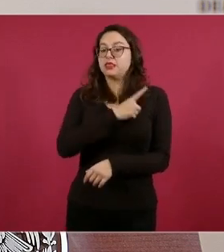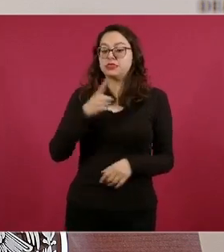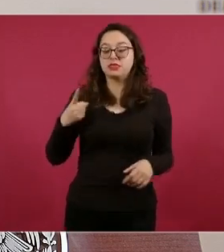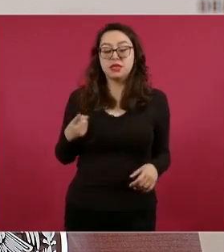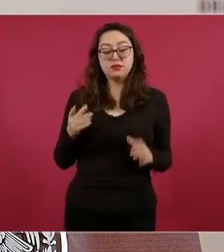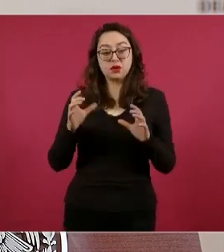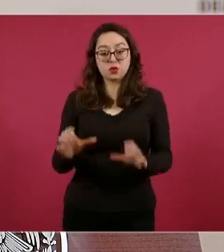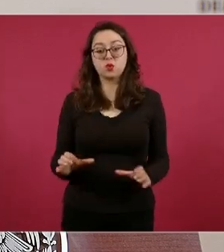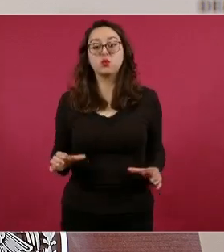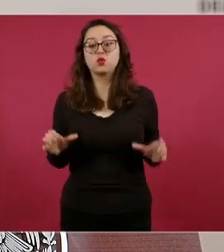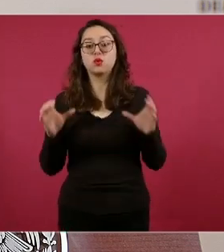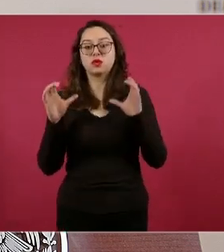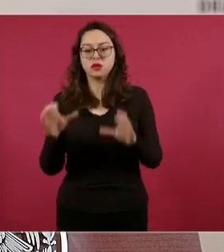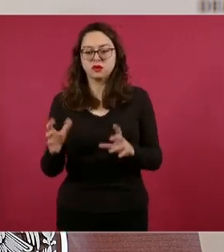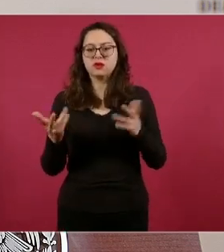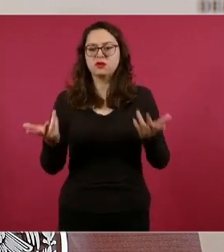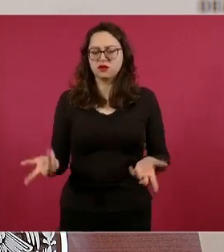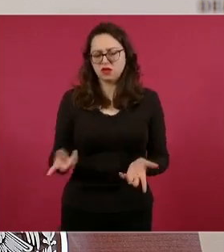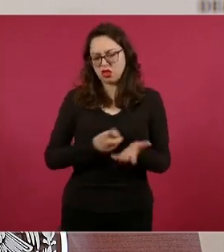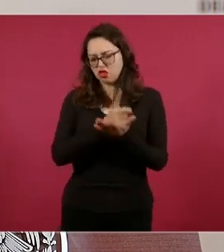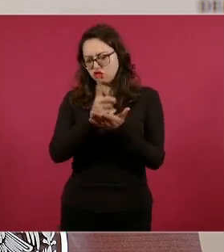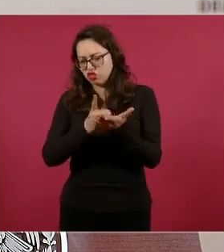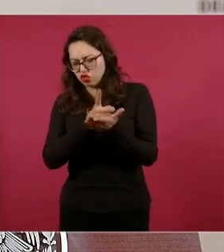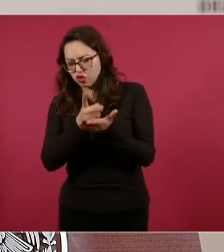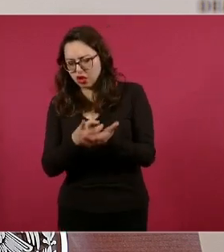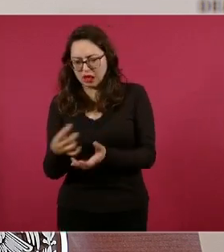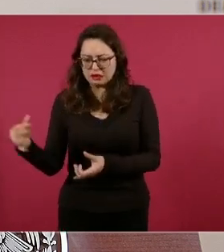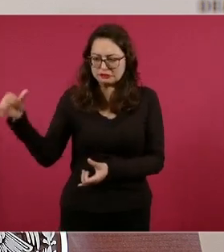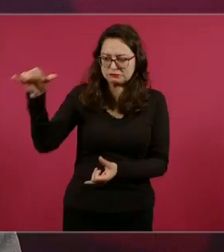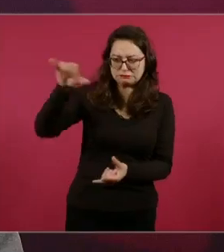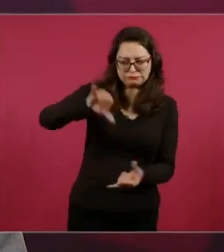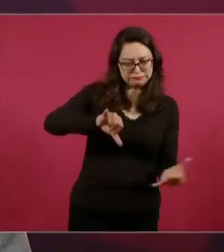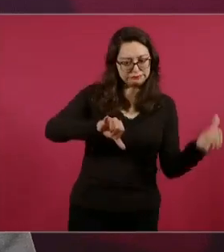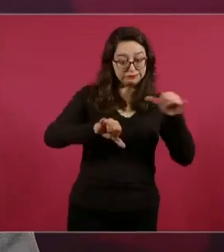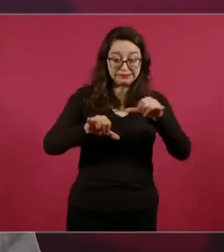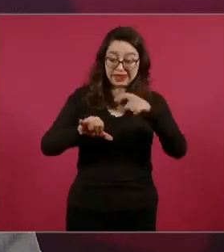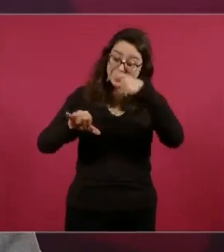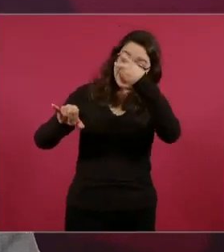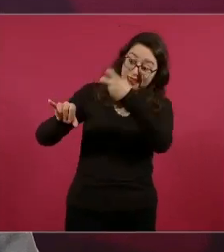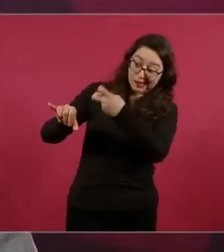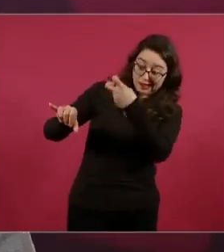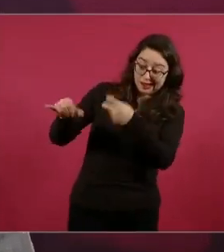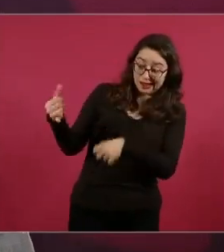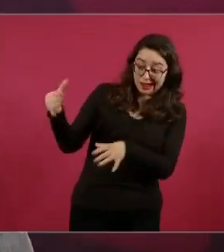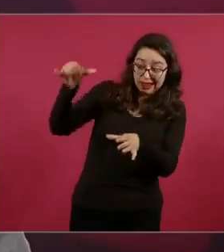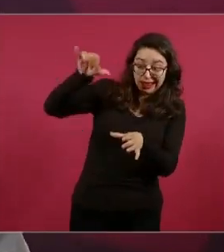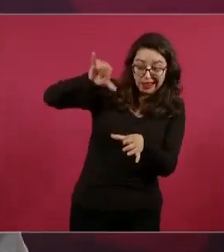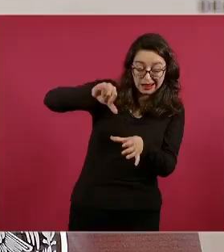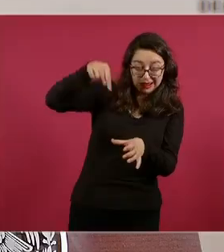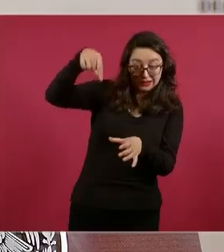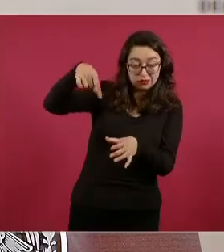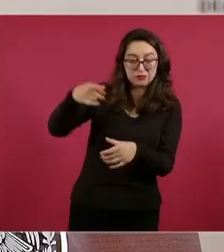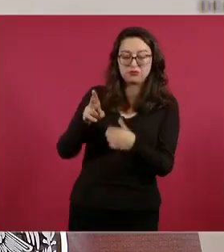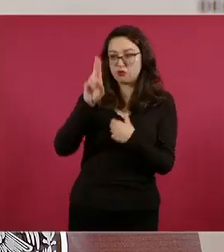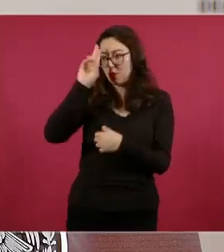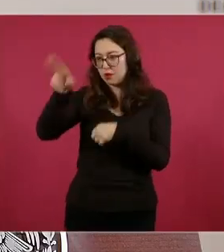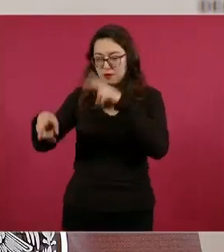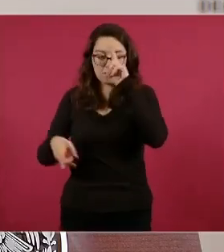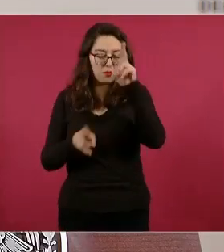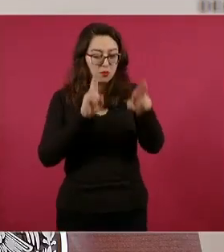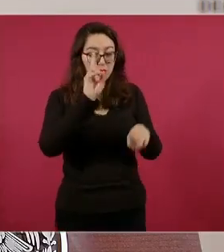los insumos estratégicos utilizados para crear estos productos que han causado ya más de